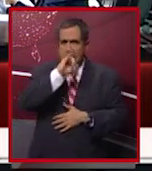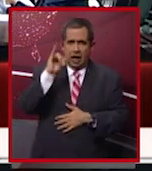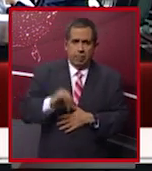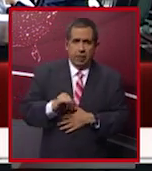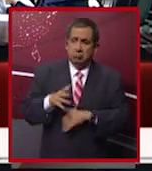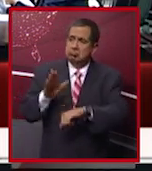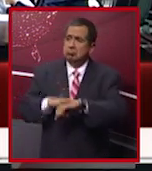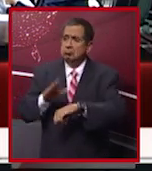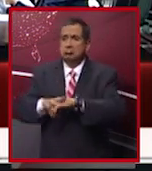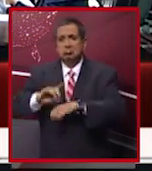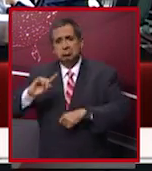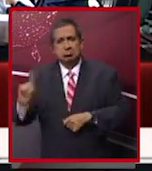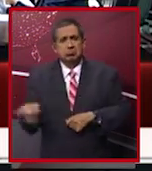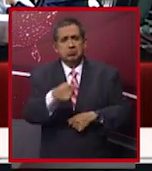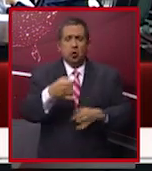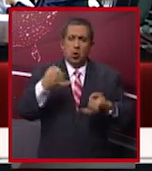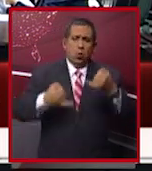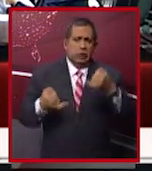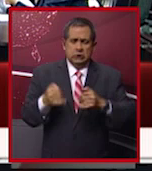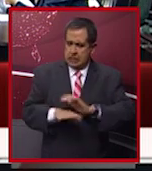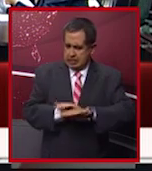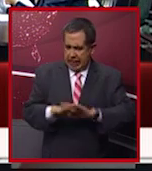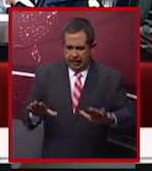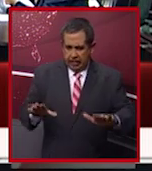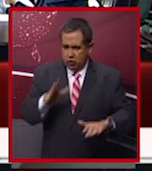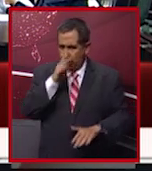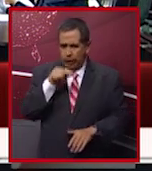ser reconvenidos, procesados ni juzgados por ello.